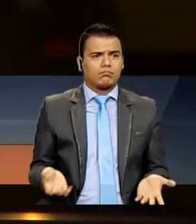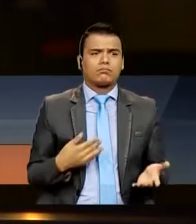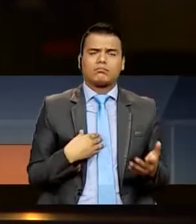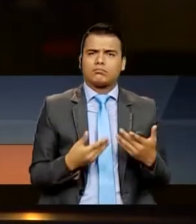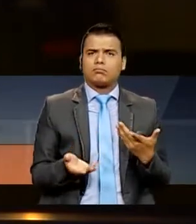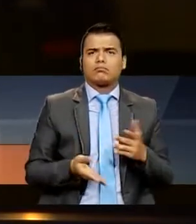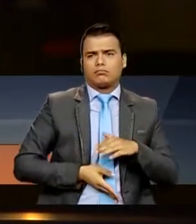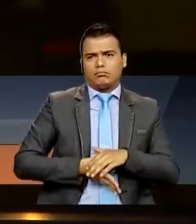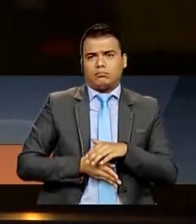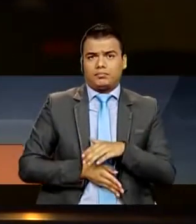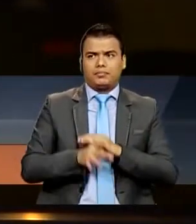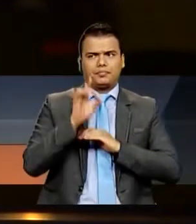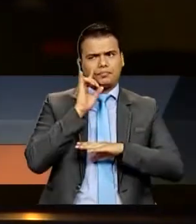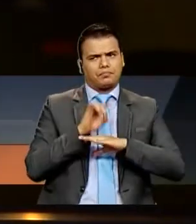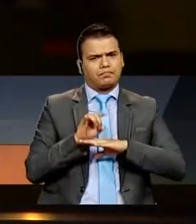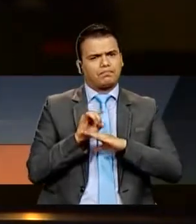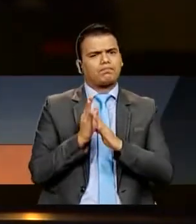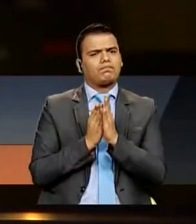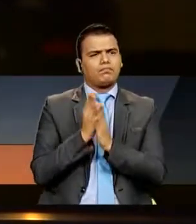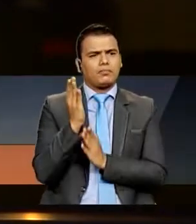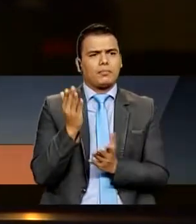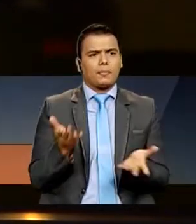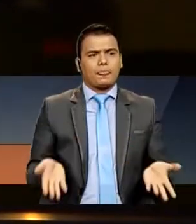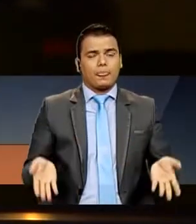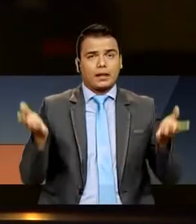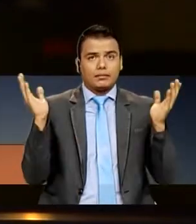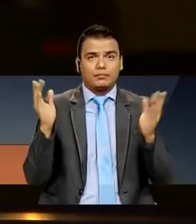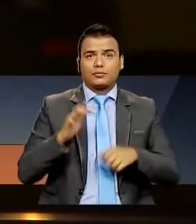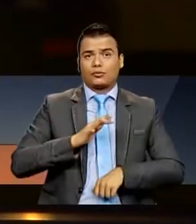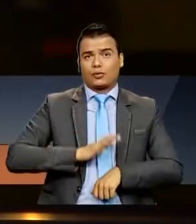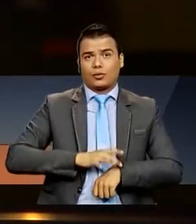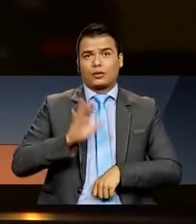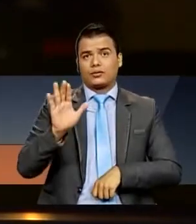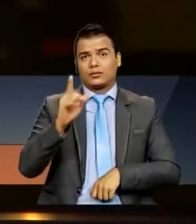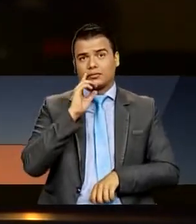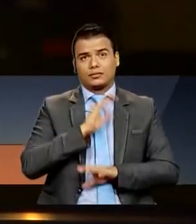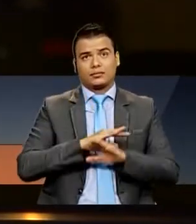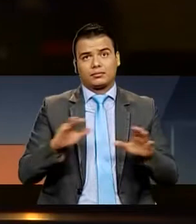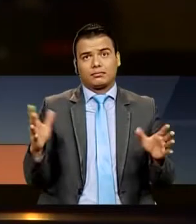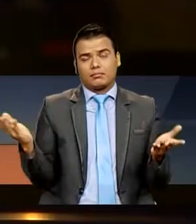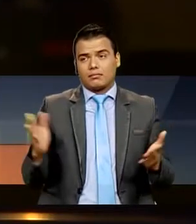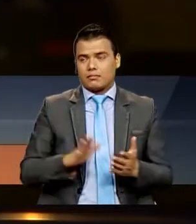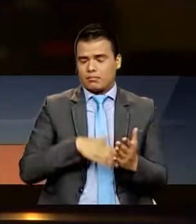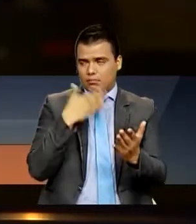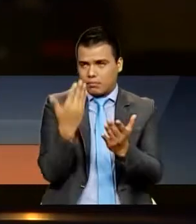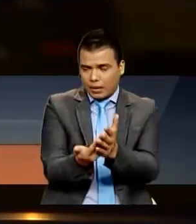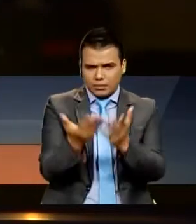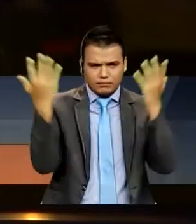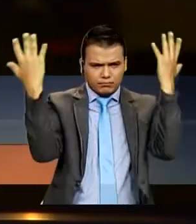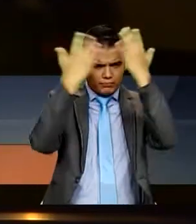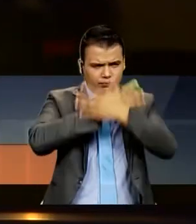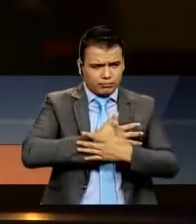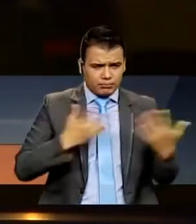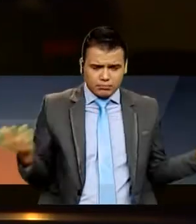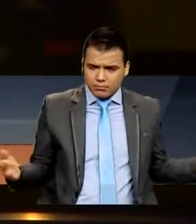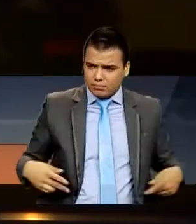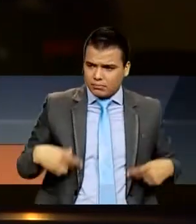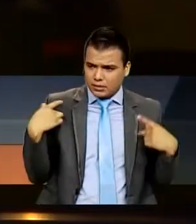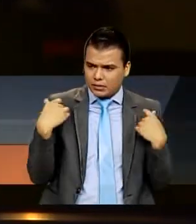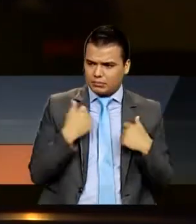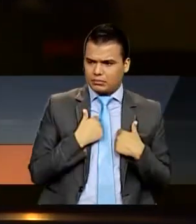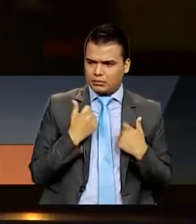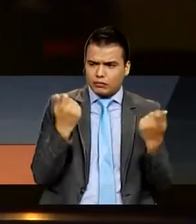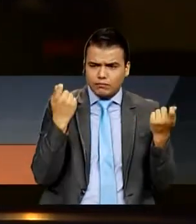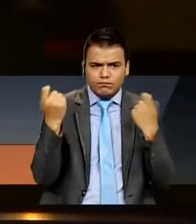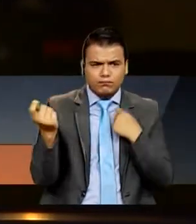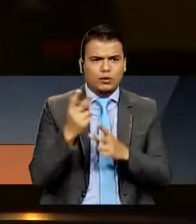seguridad, pues toca ahora en adelante, ya la vida nos cambió. Ya vamos a tener que cuidarnos mucho, toda